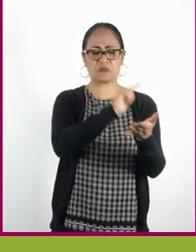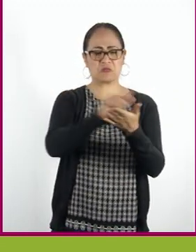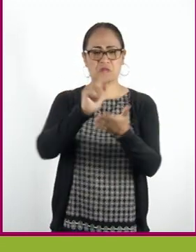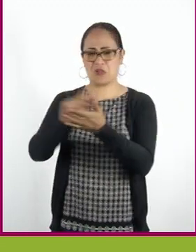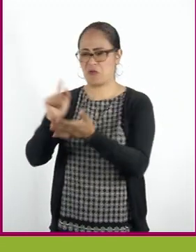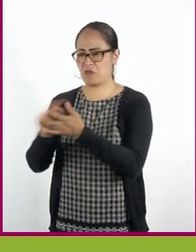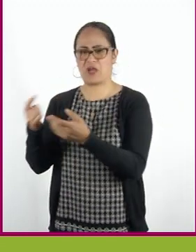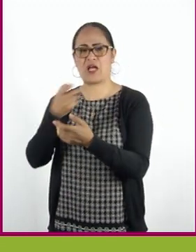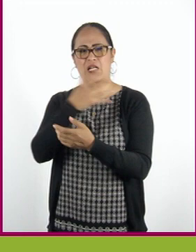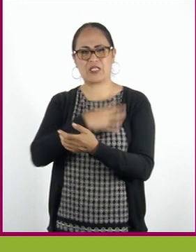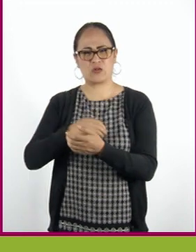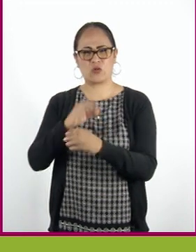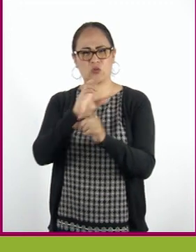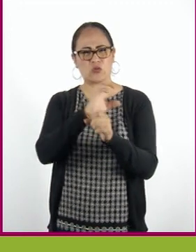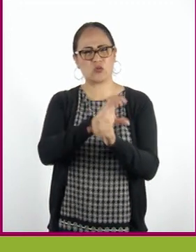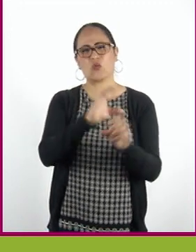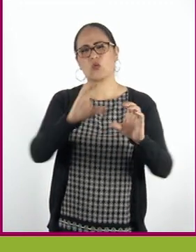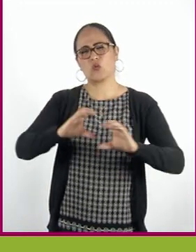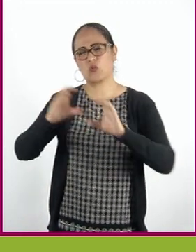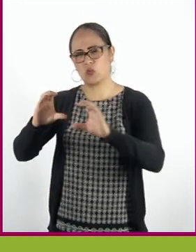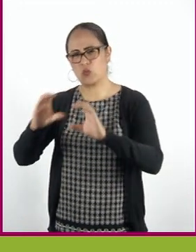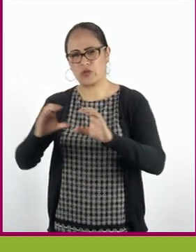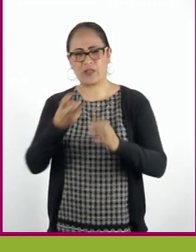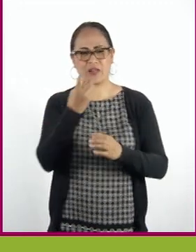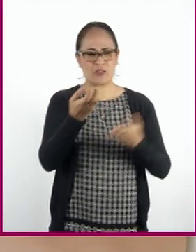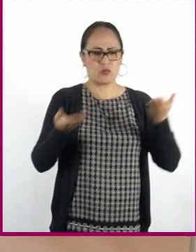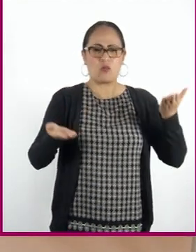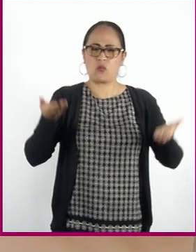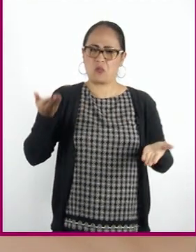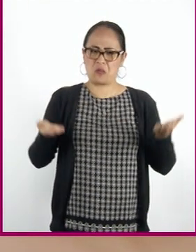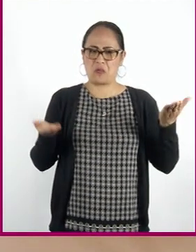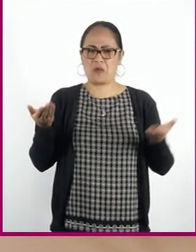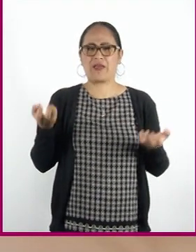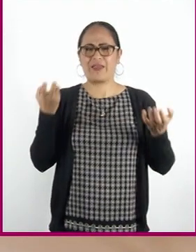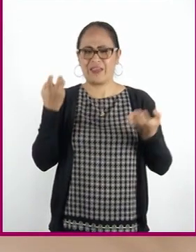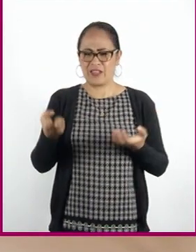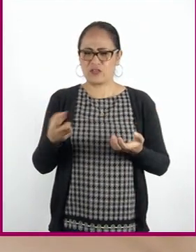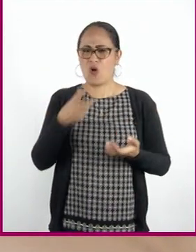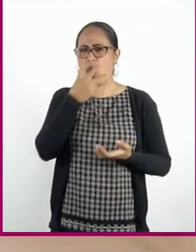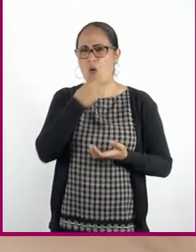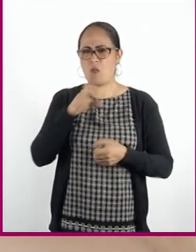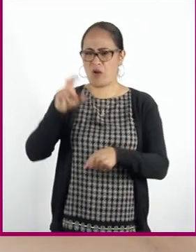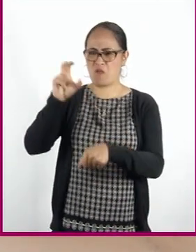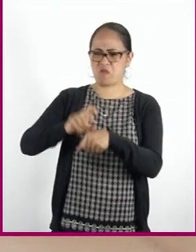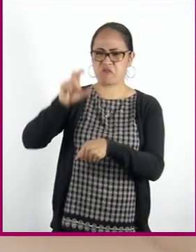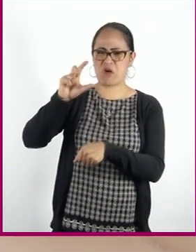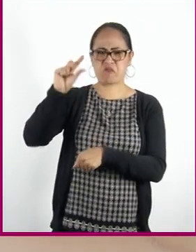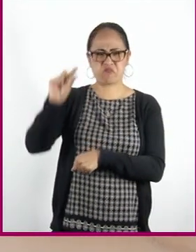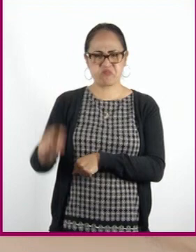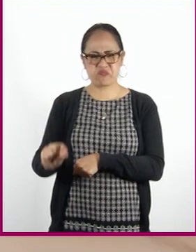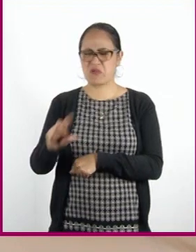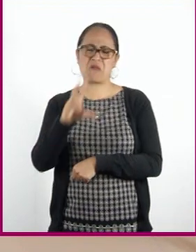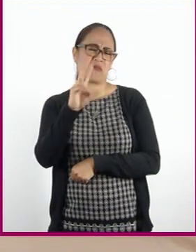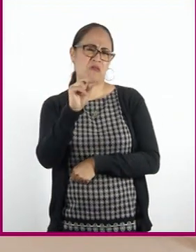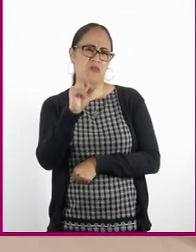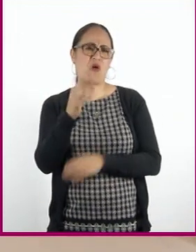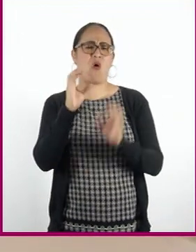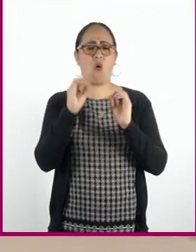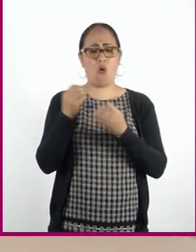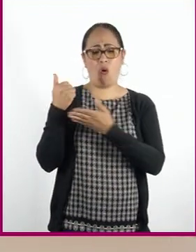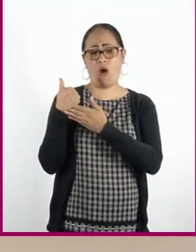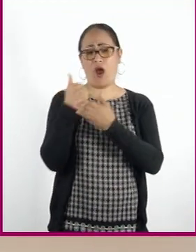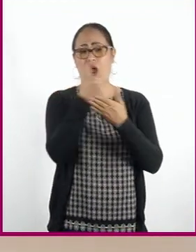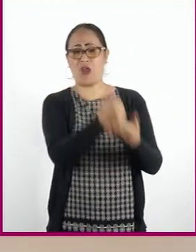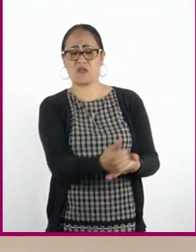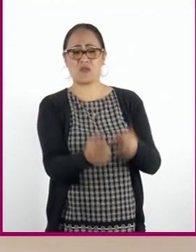hogar, demostrando de esta manera que la equidad de género no demerita la masculinidad ni significa una ayuda o